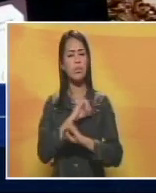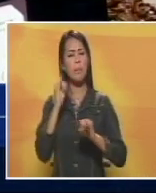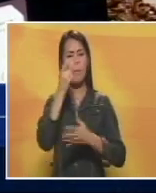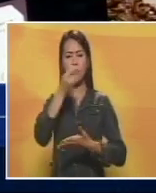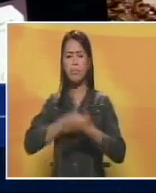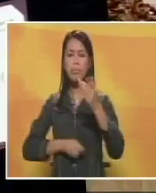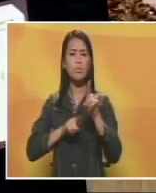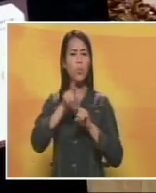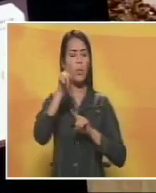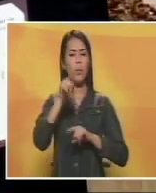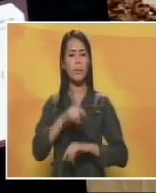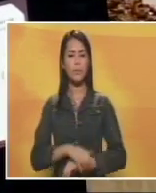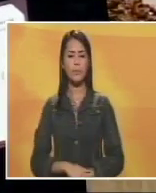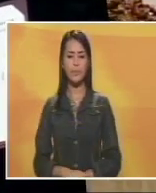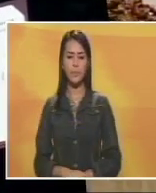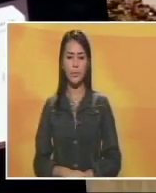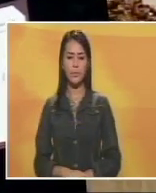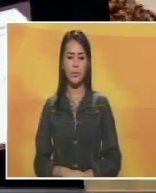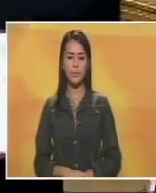armas nucleares de la península.